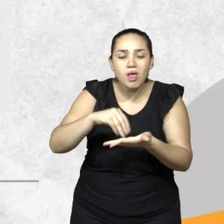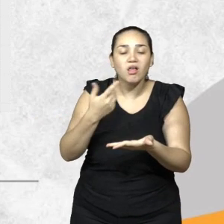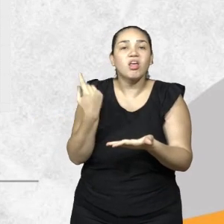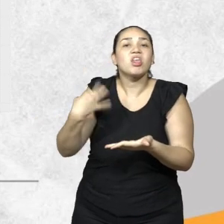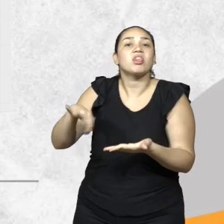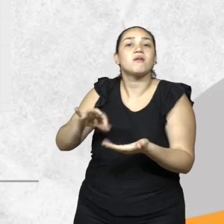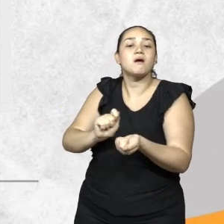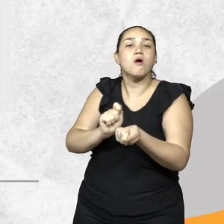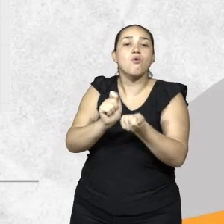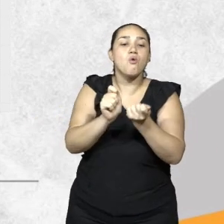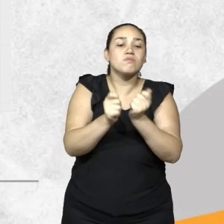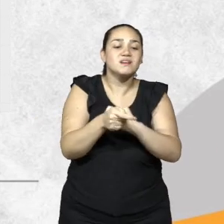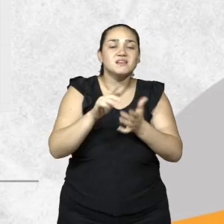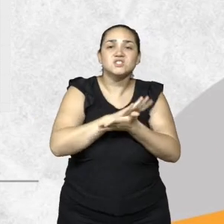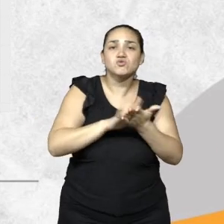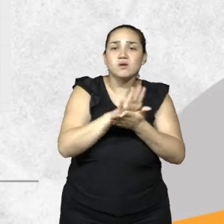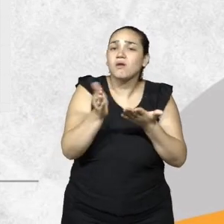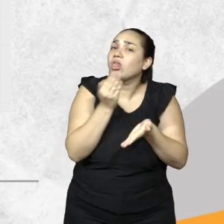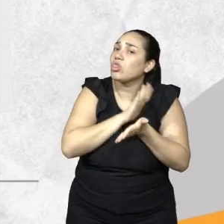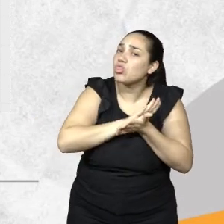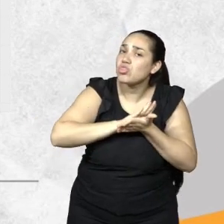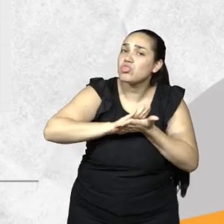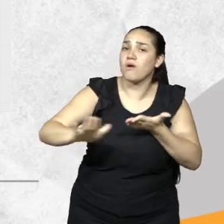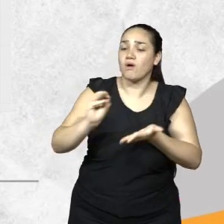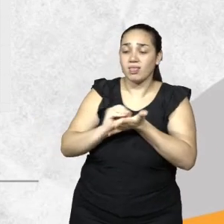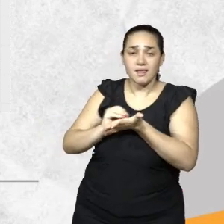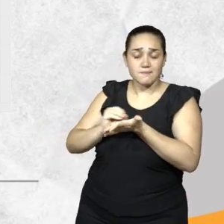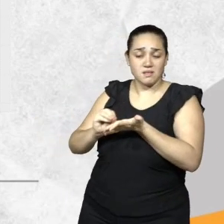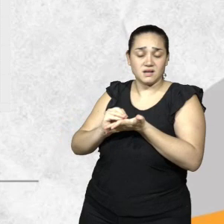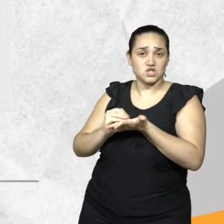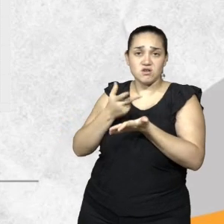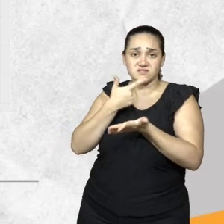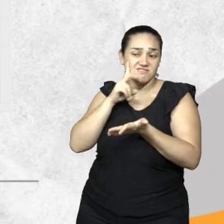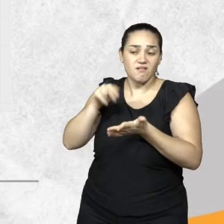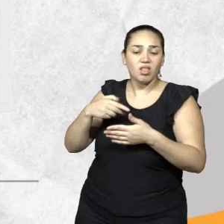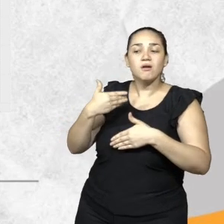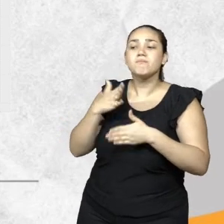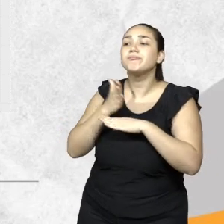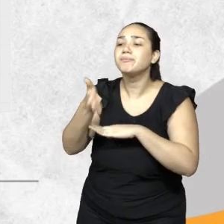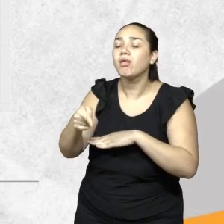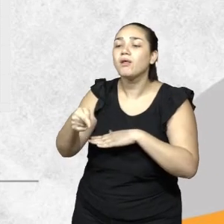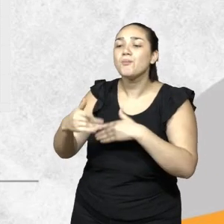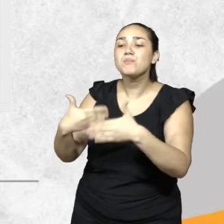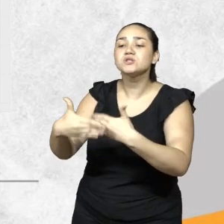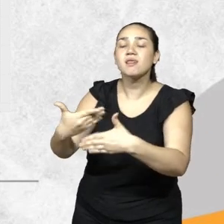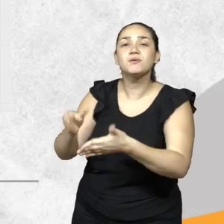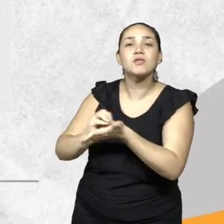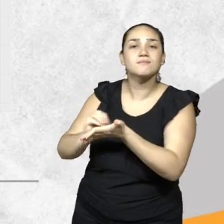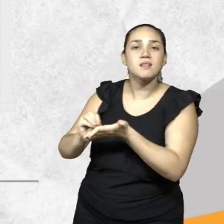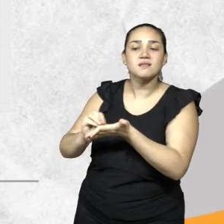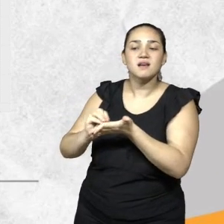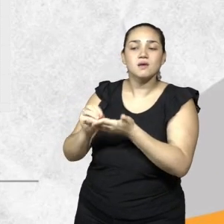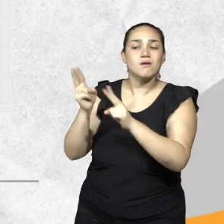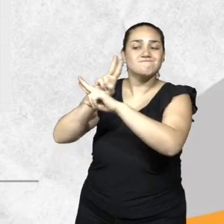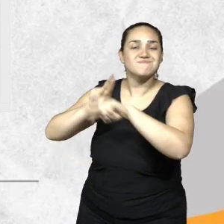ese hecho, que es un hecho nuevo, sin necesidad de que la administración deba recurrir a un procedimiento en el contencioso administrativo para